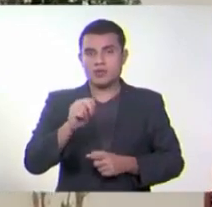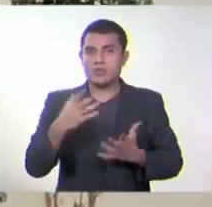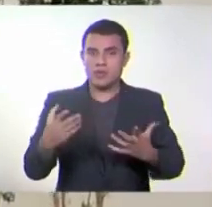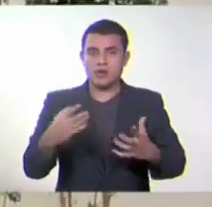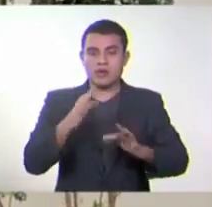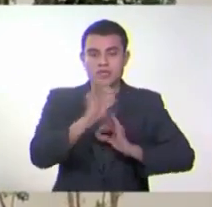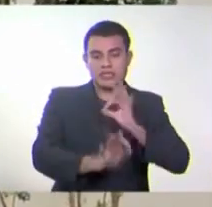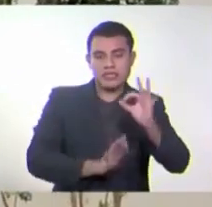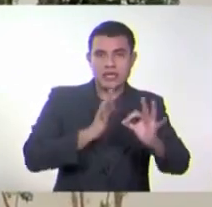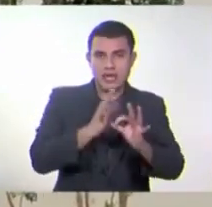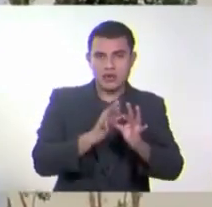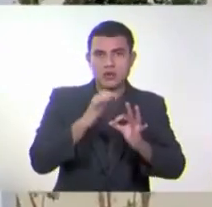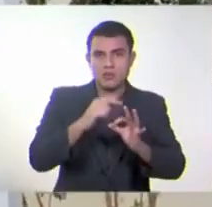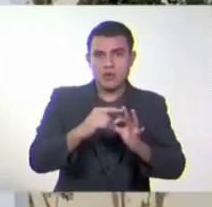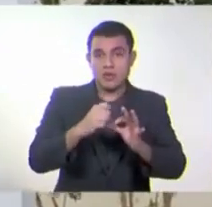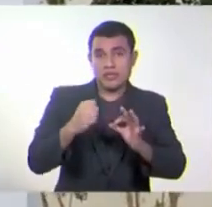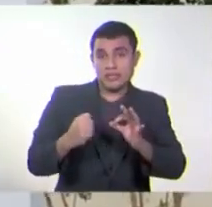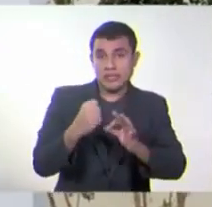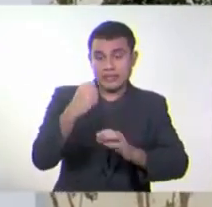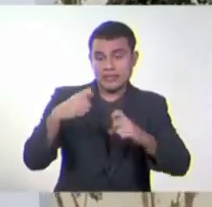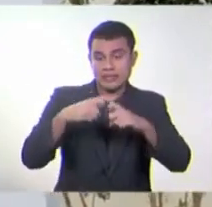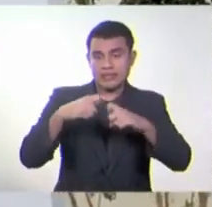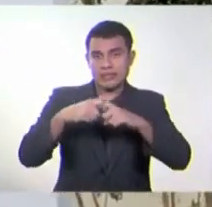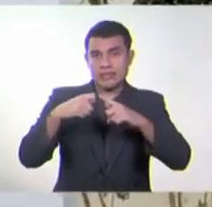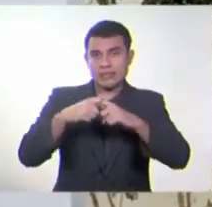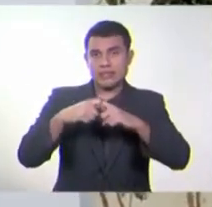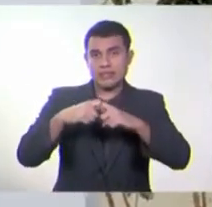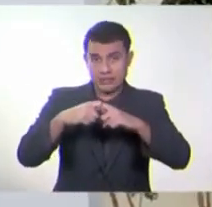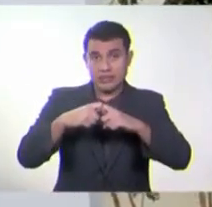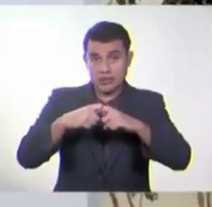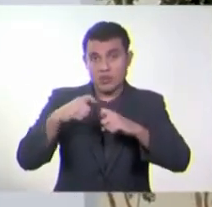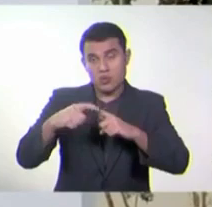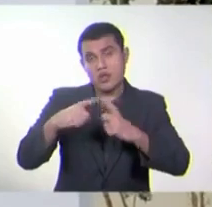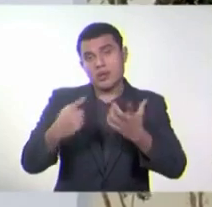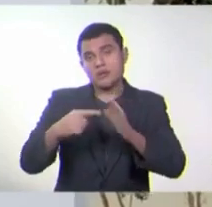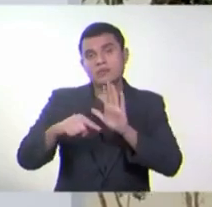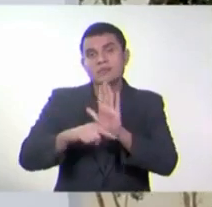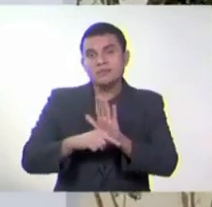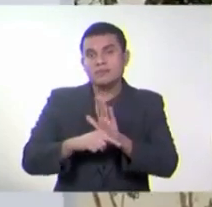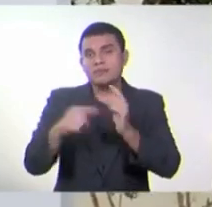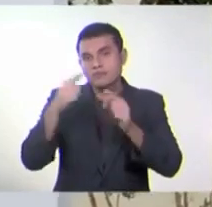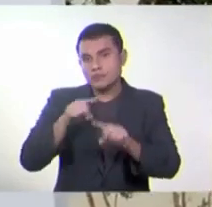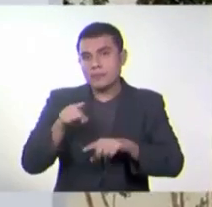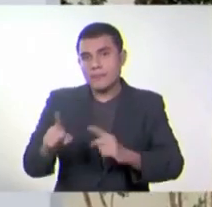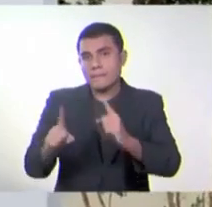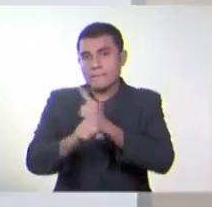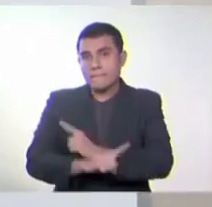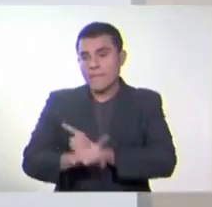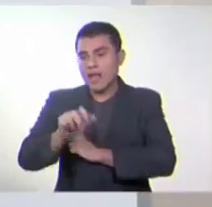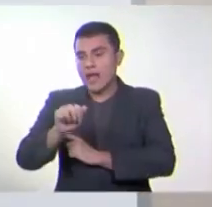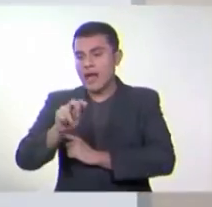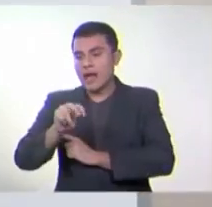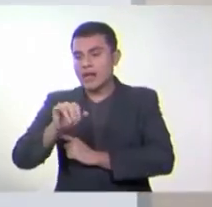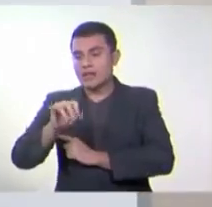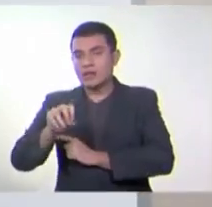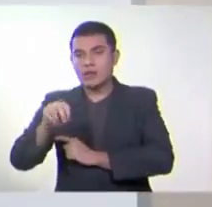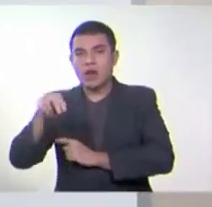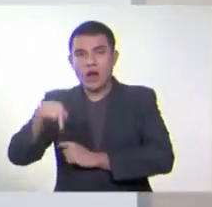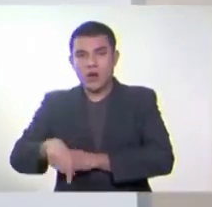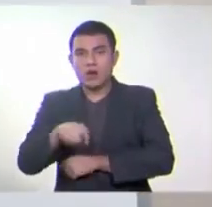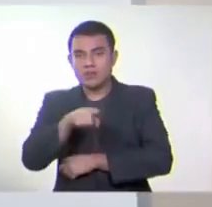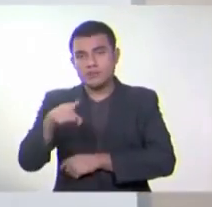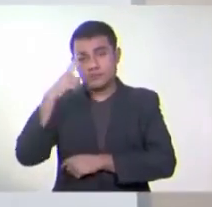el átomo gana electrones, tiene una carga negativa y por tanto es un anión. Ahora